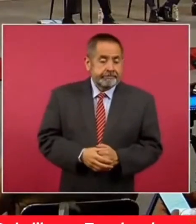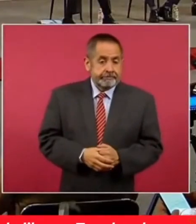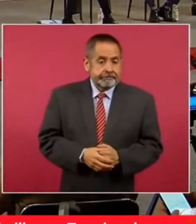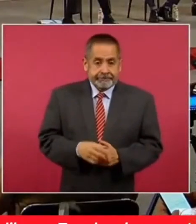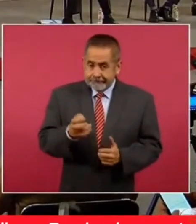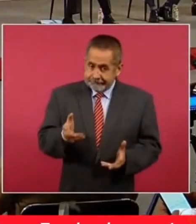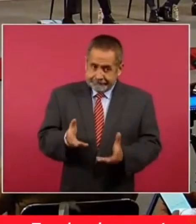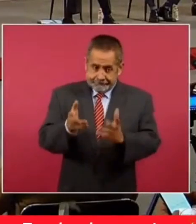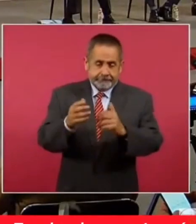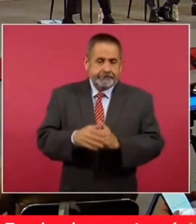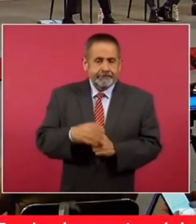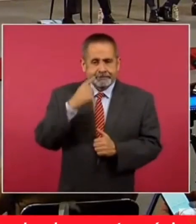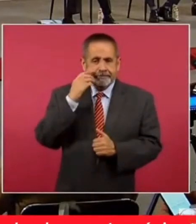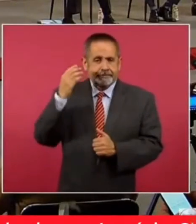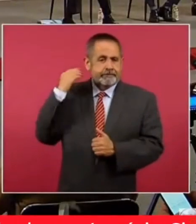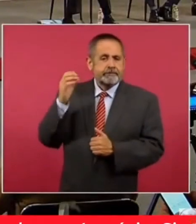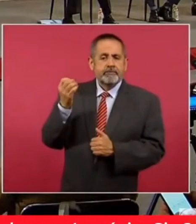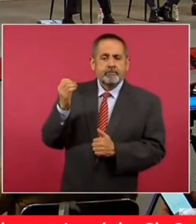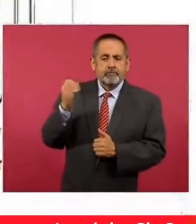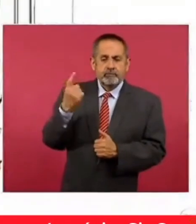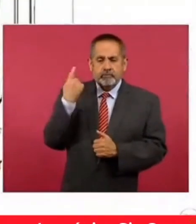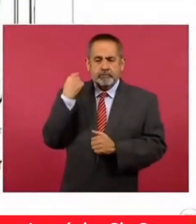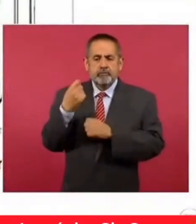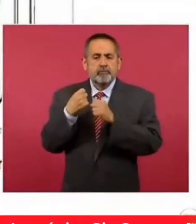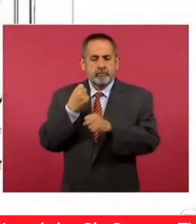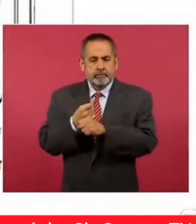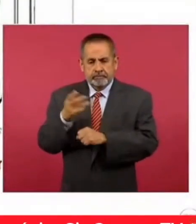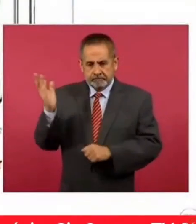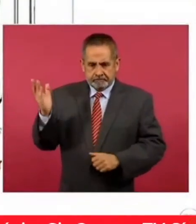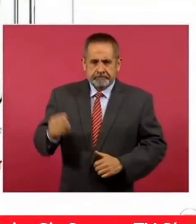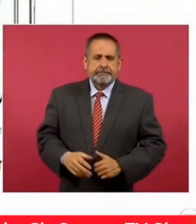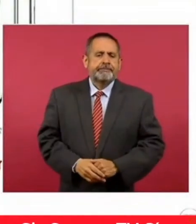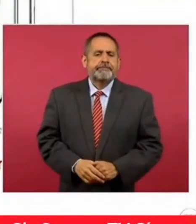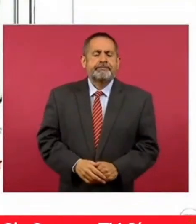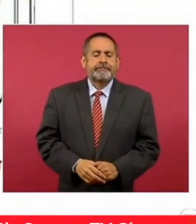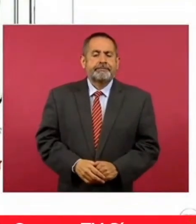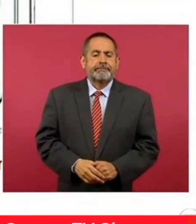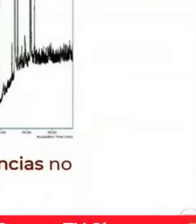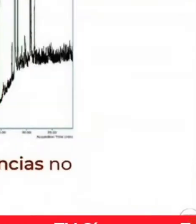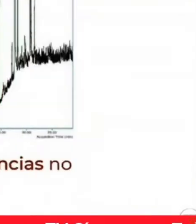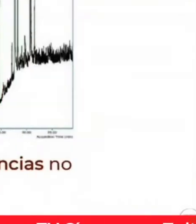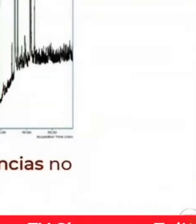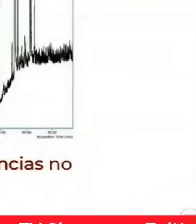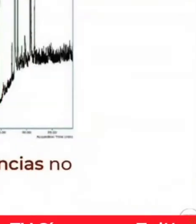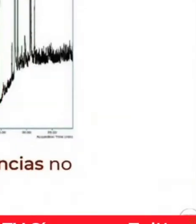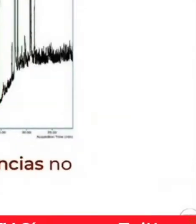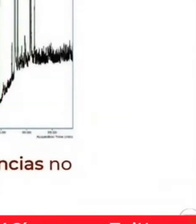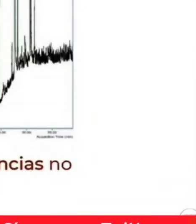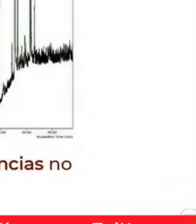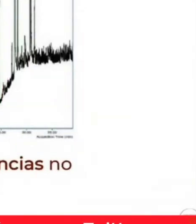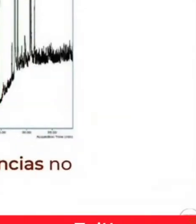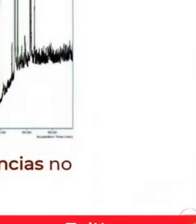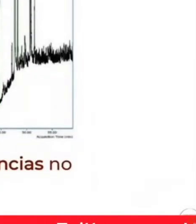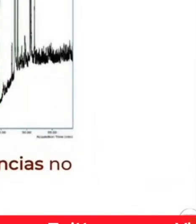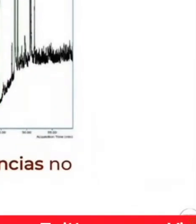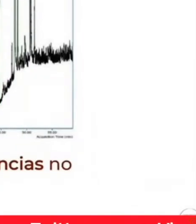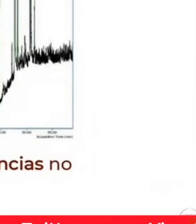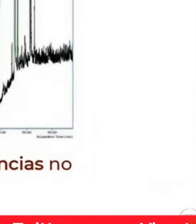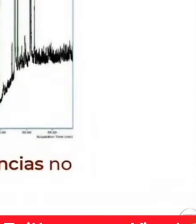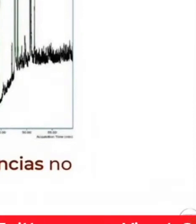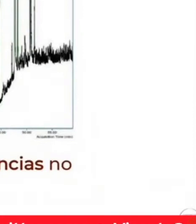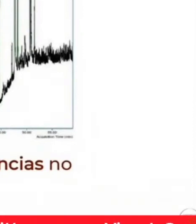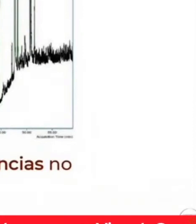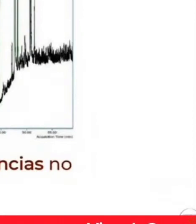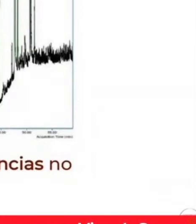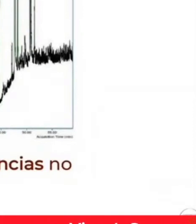Recordamos que en octubre del año pasado presentamos en este mismo espacio los resultados de nuestra investigación en nuestro